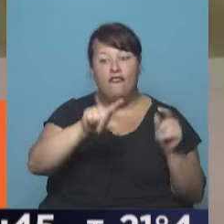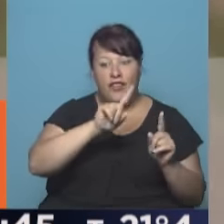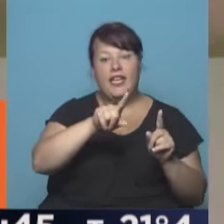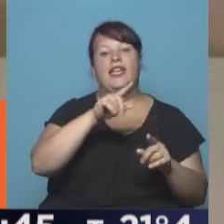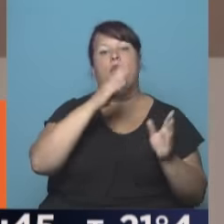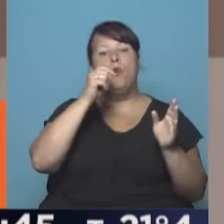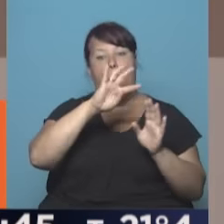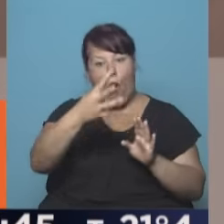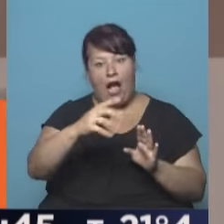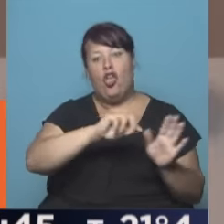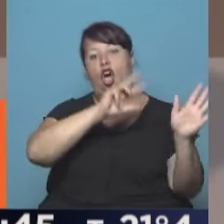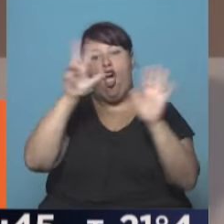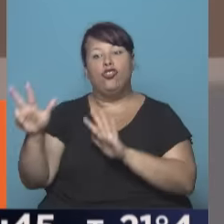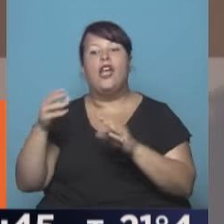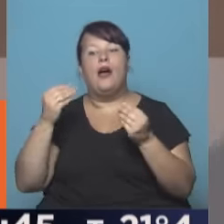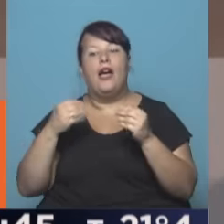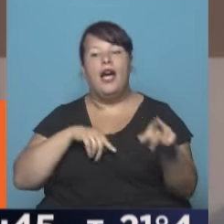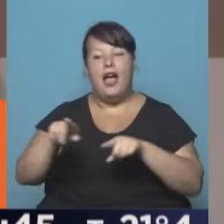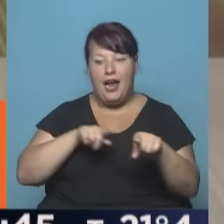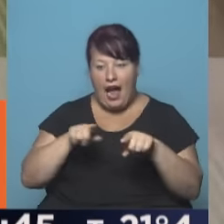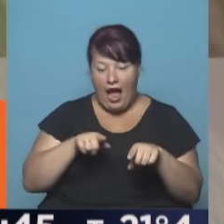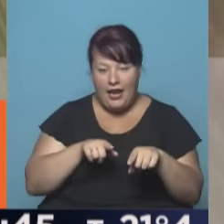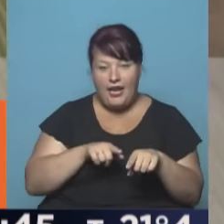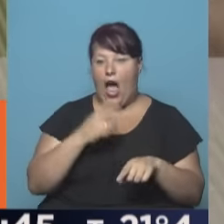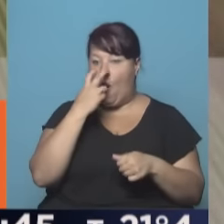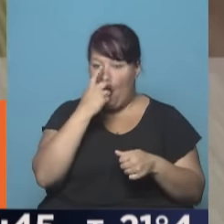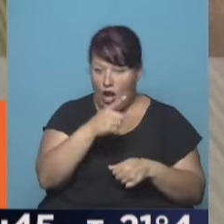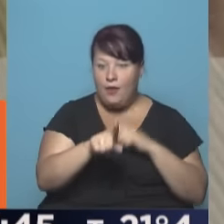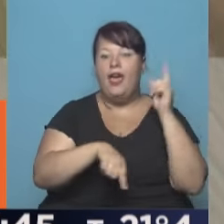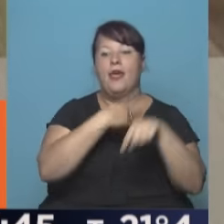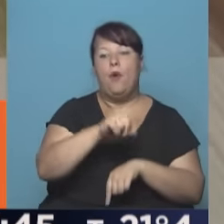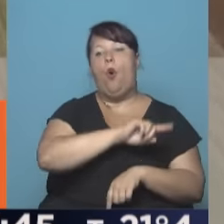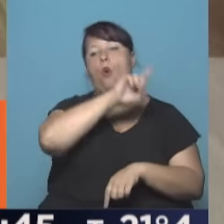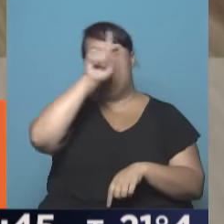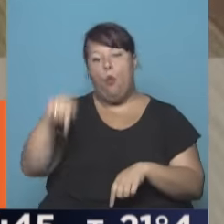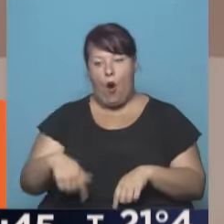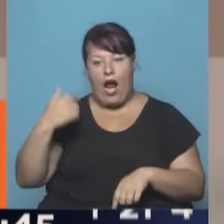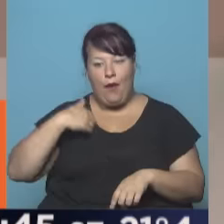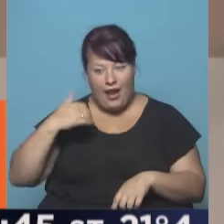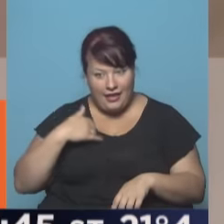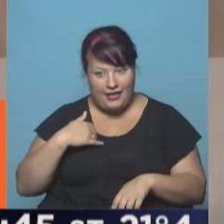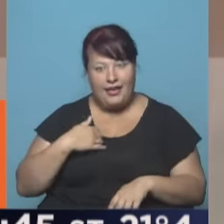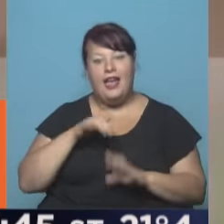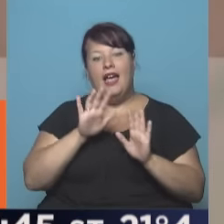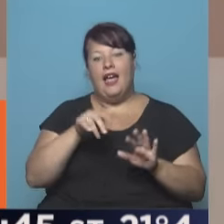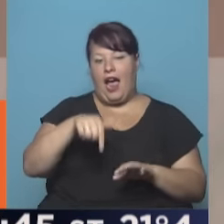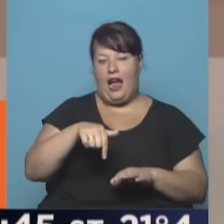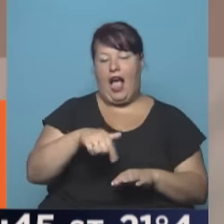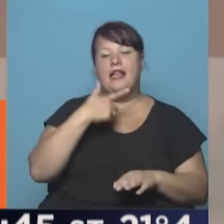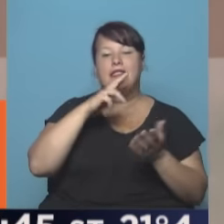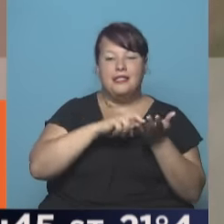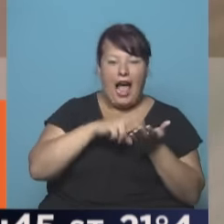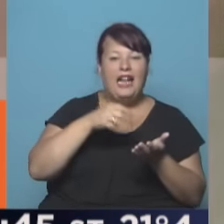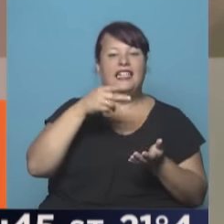de la etapa 4 a la octava. Se van a realizar en Bolivia y después volverán a la República Argentina, donde pasarán por